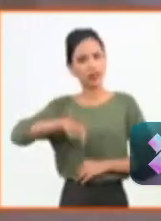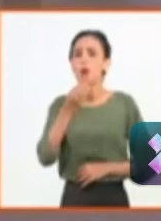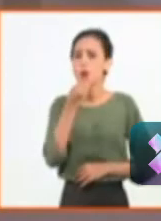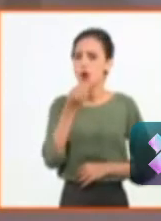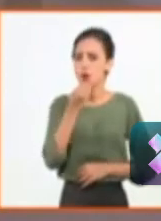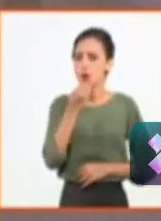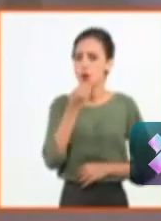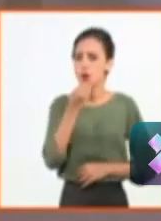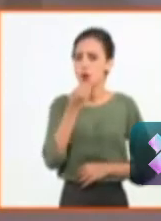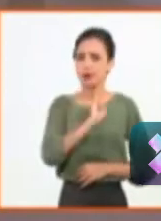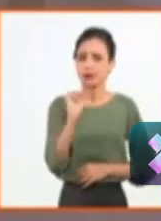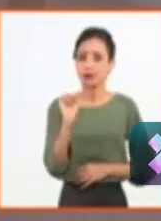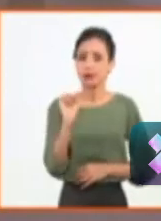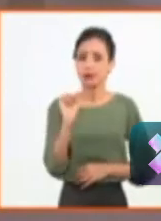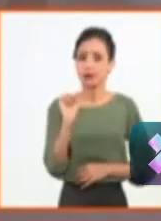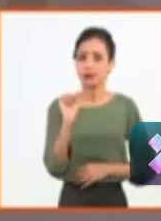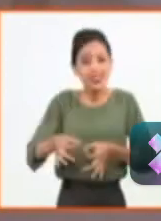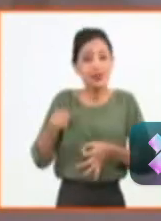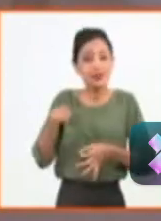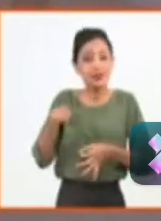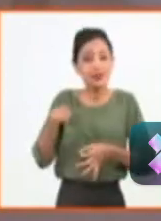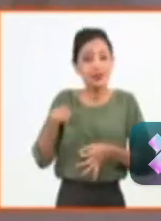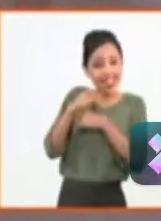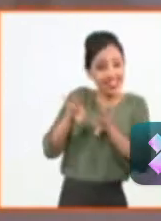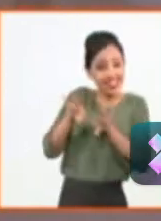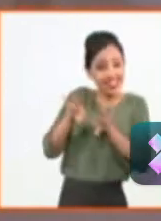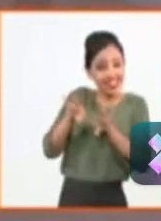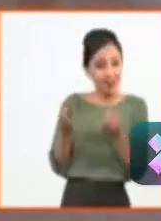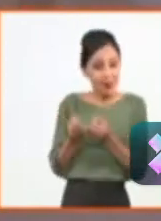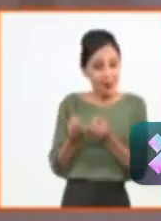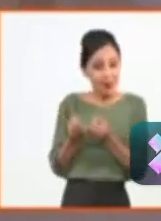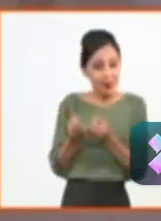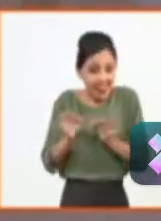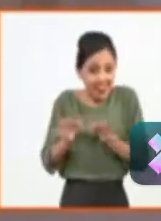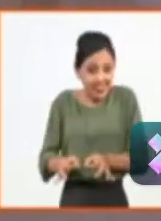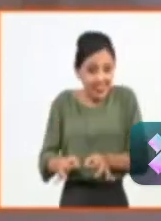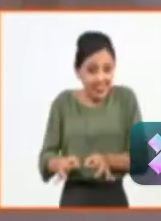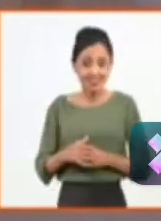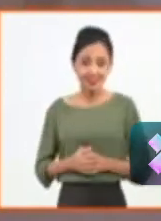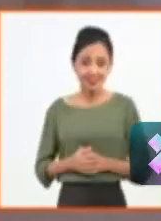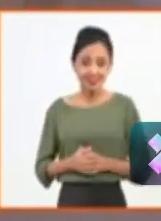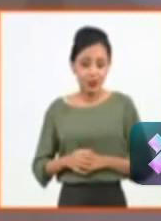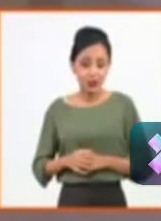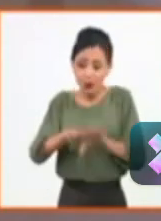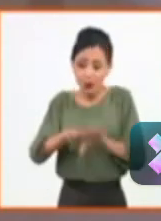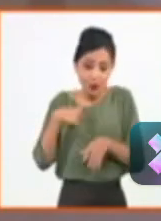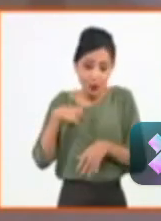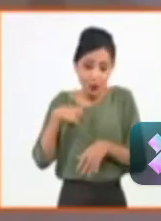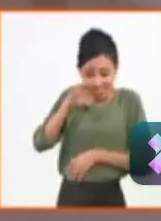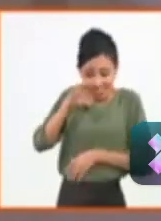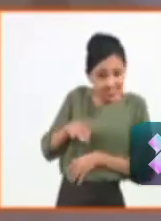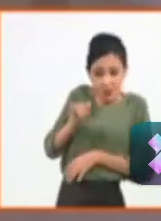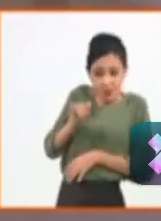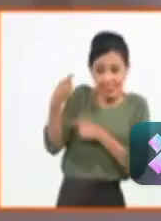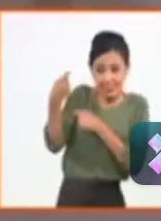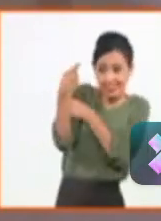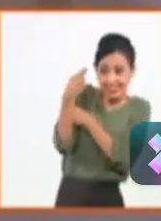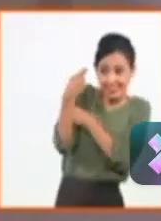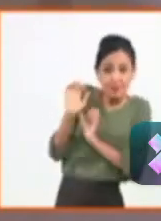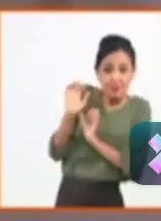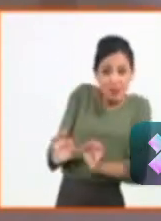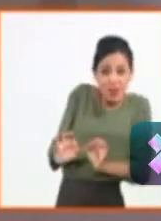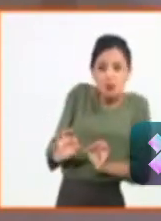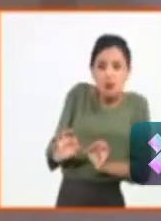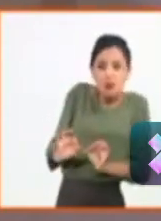la formación de familia que recibí desde mis tíos, mis padres, todo, la